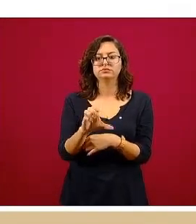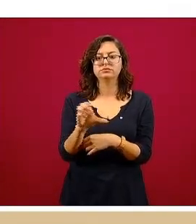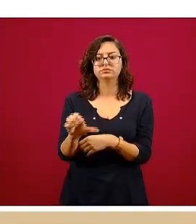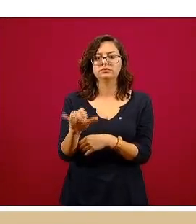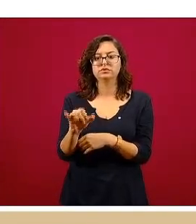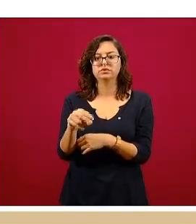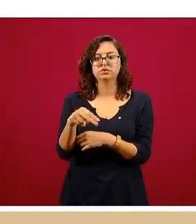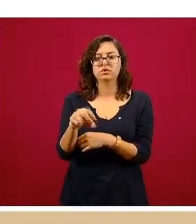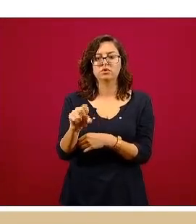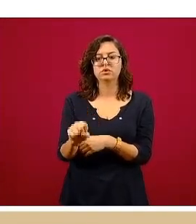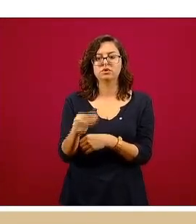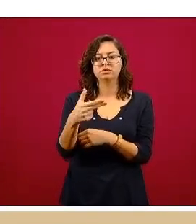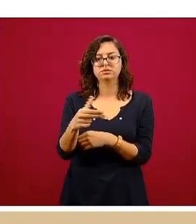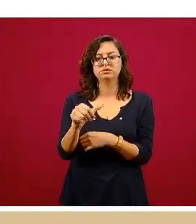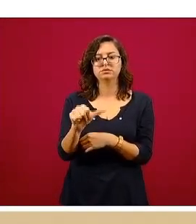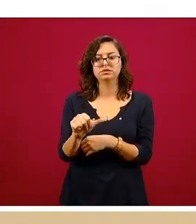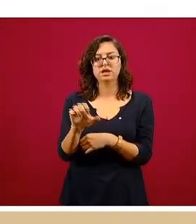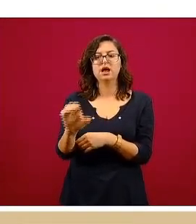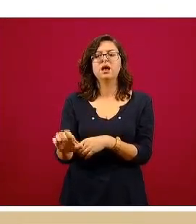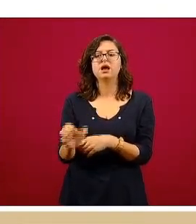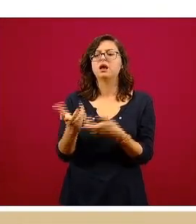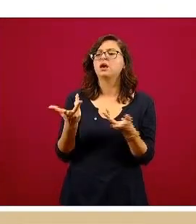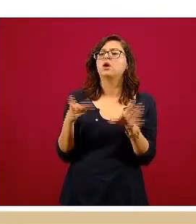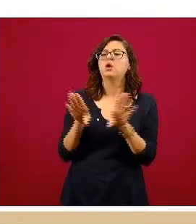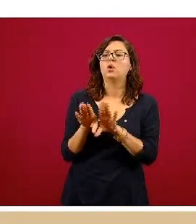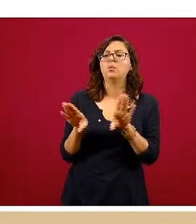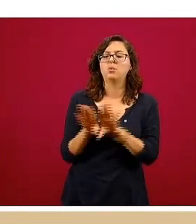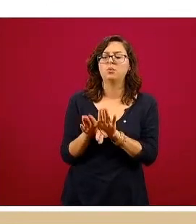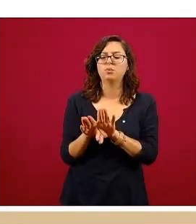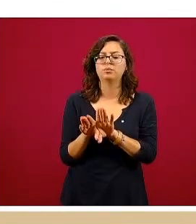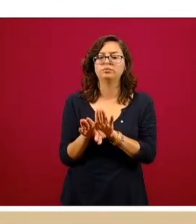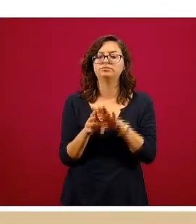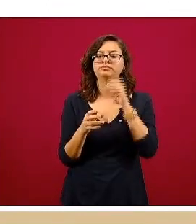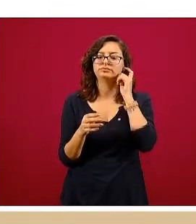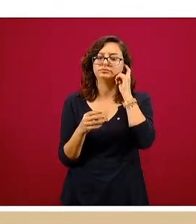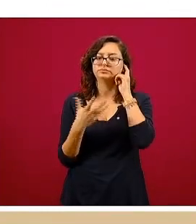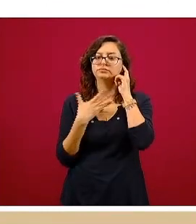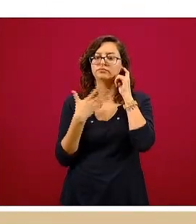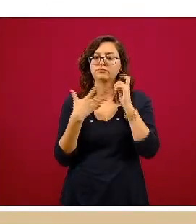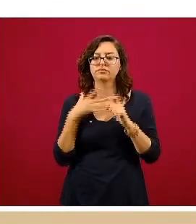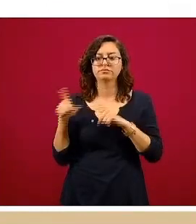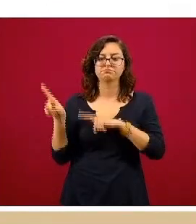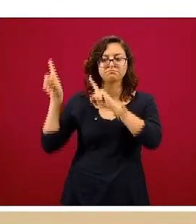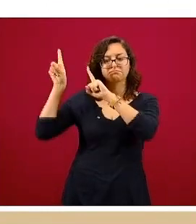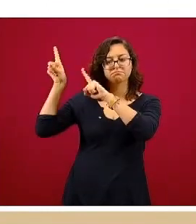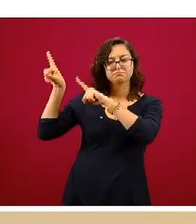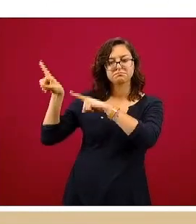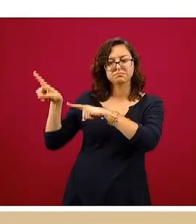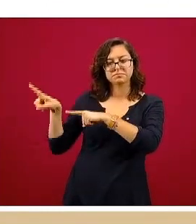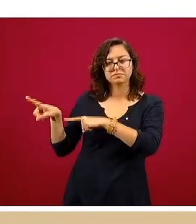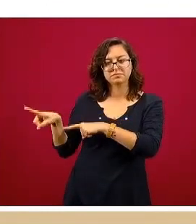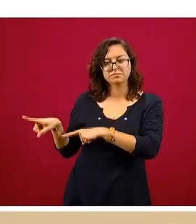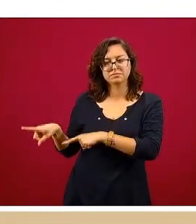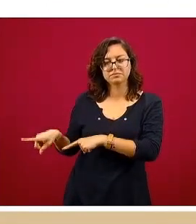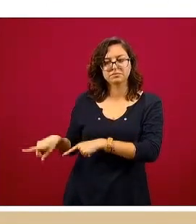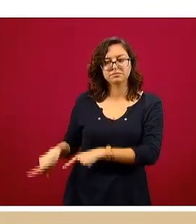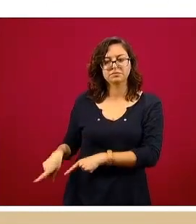Salud y Hospitales de Alta Especialidad? Bueno, tenemos protocolos de hidroxicloroquina,